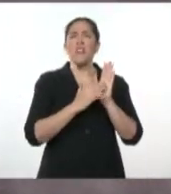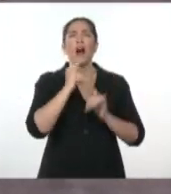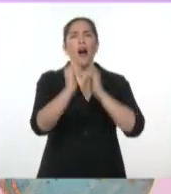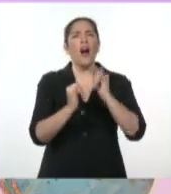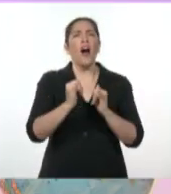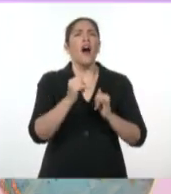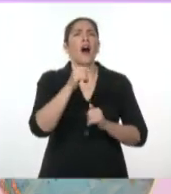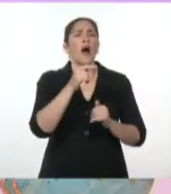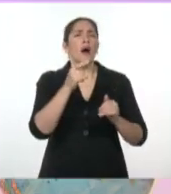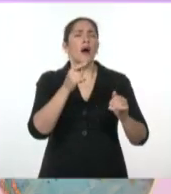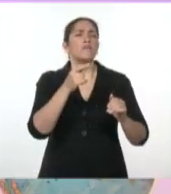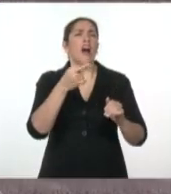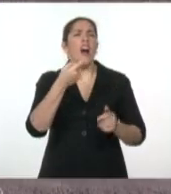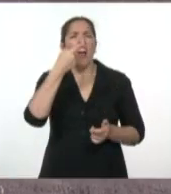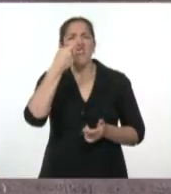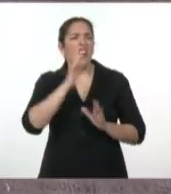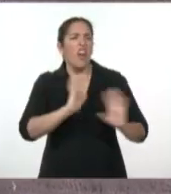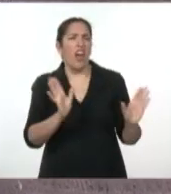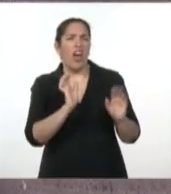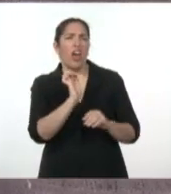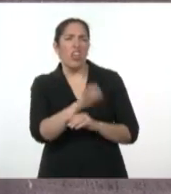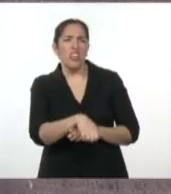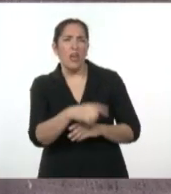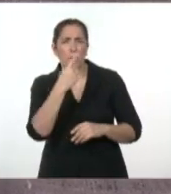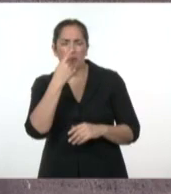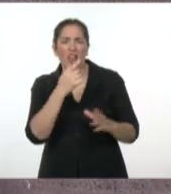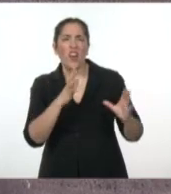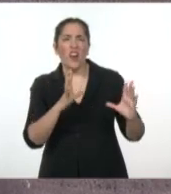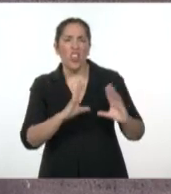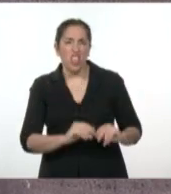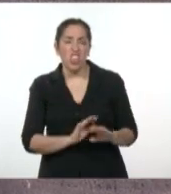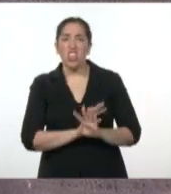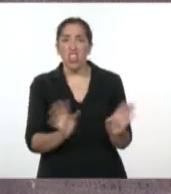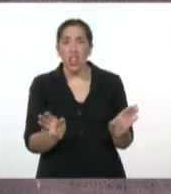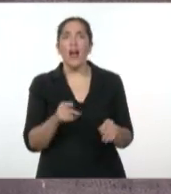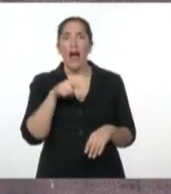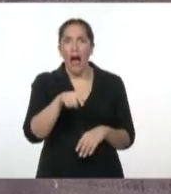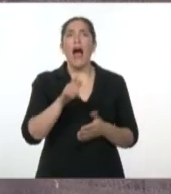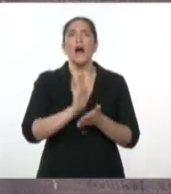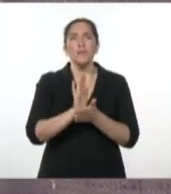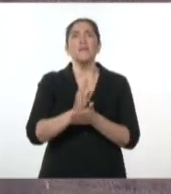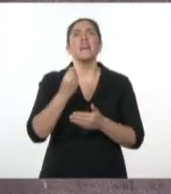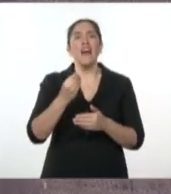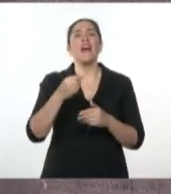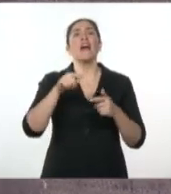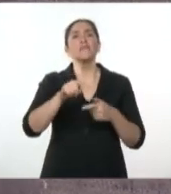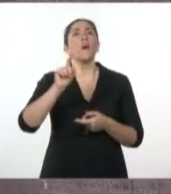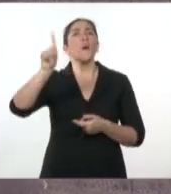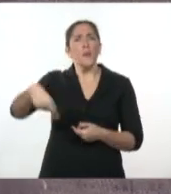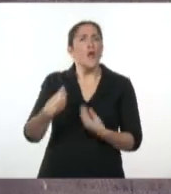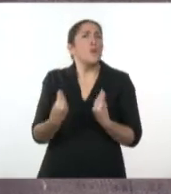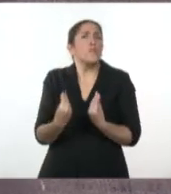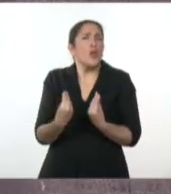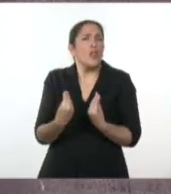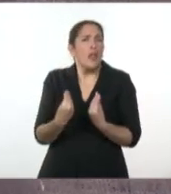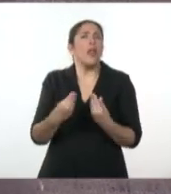vamos a ver que aparece algo en la argumentación que decimos que es el procedimiento de causa-consecuencia, que en realidad es que en un